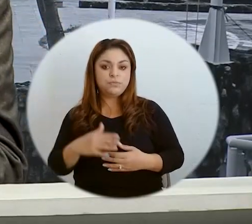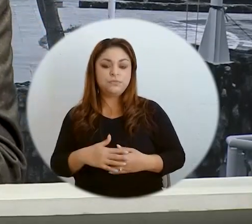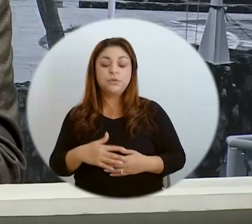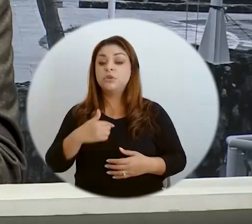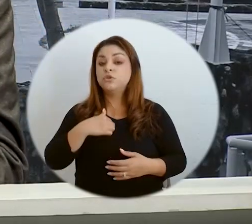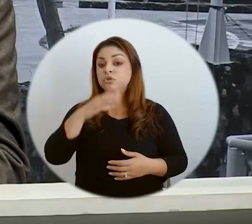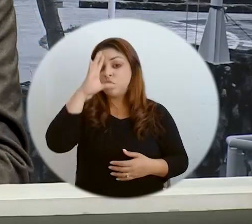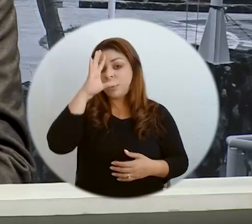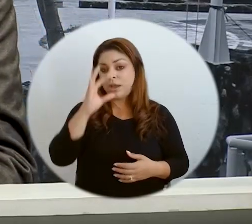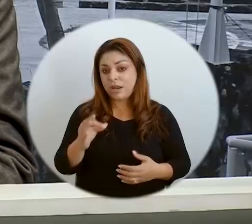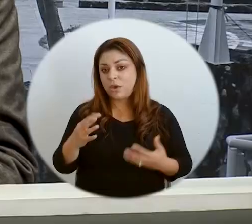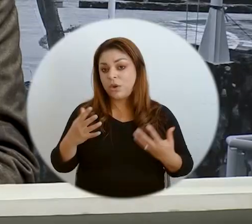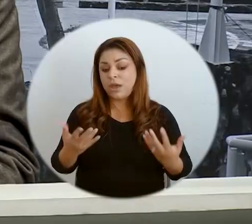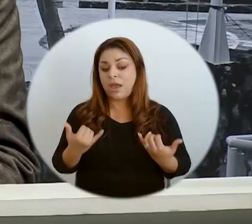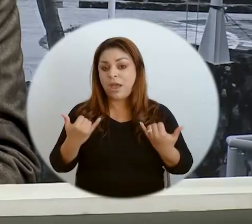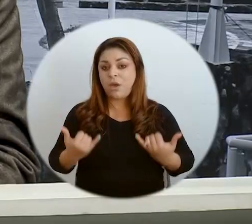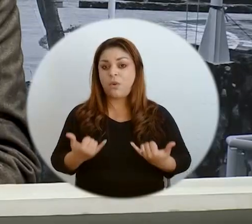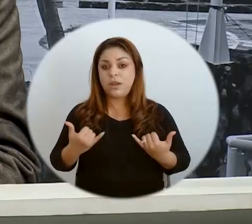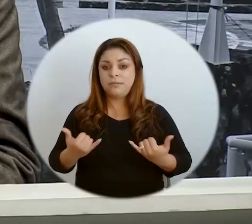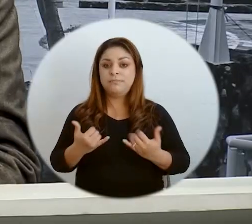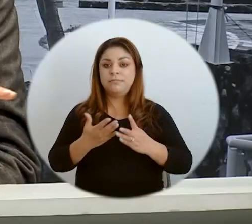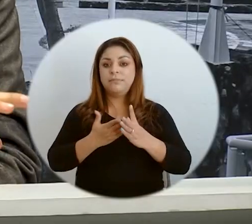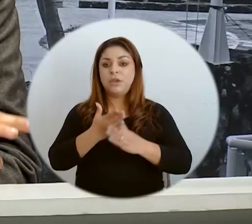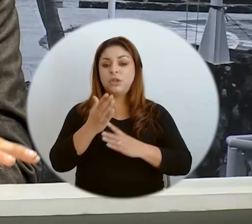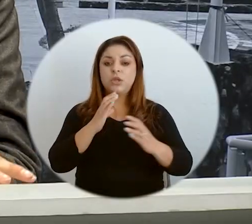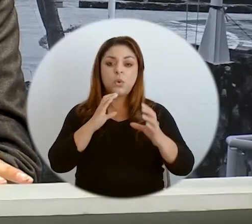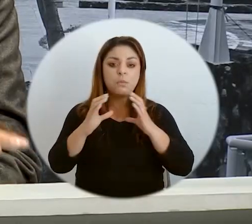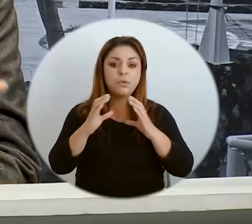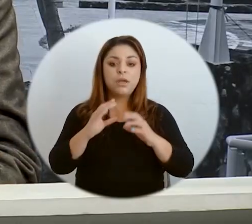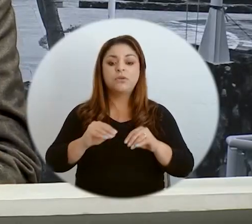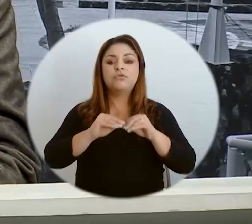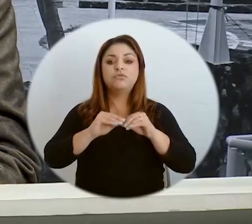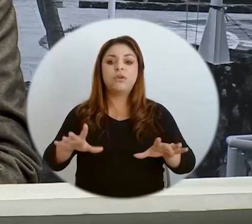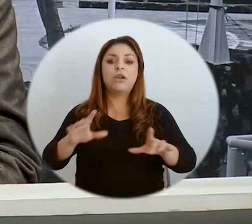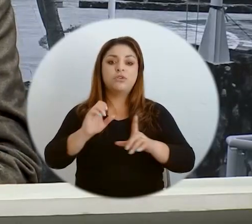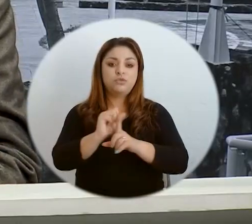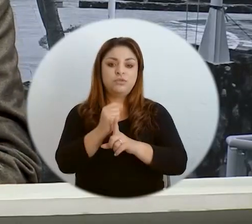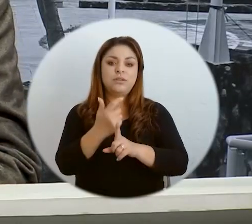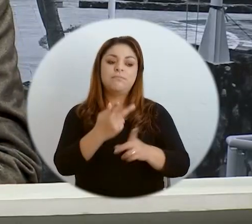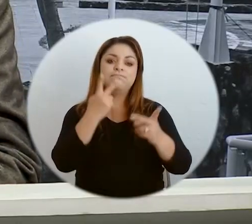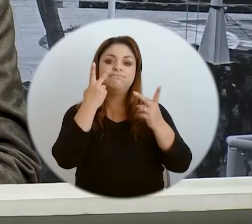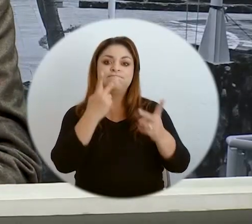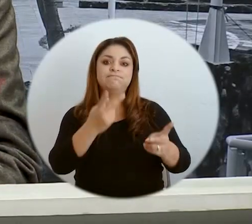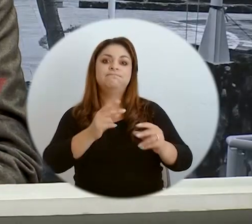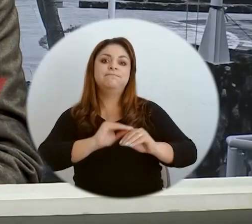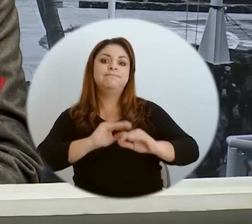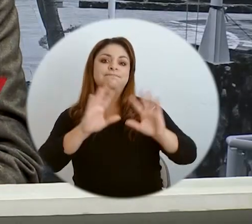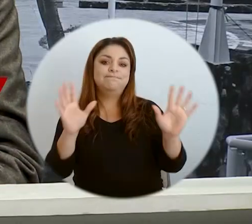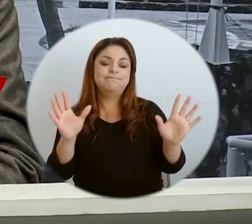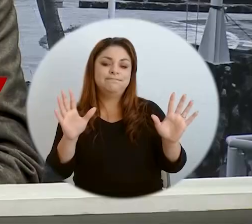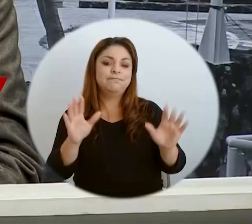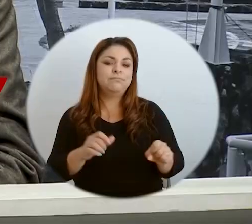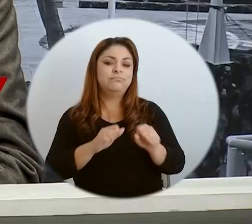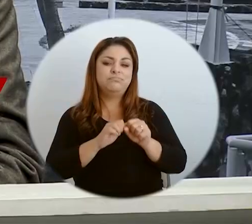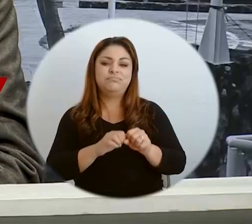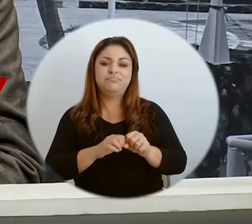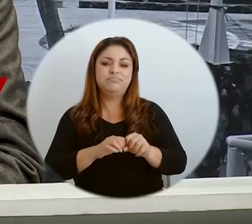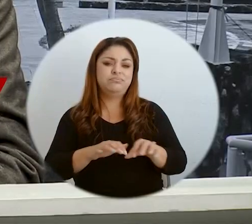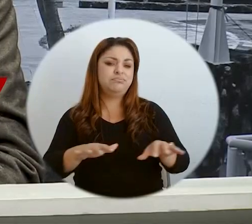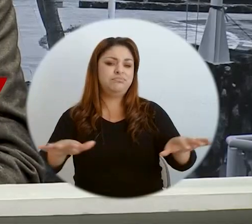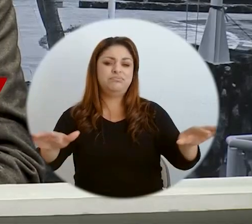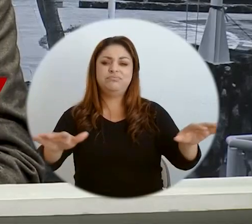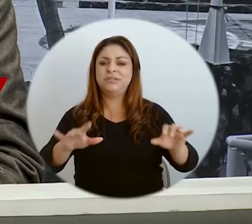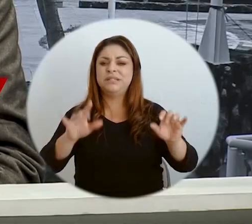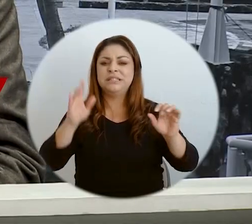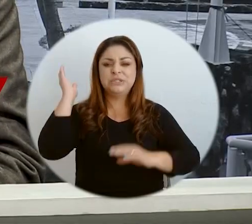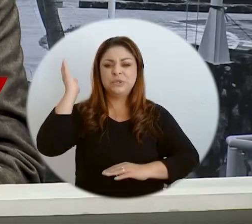articular un discurso. Yo lo que sí creo es que hoy en los medios de comunicación, en las redes sociales, creo que es muy evidente con